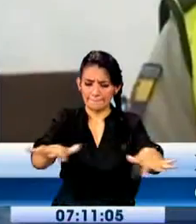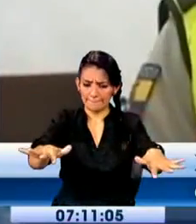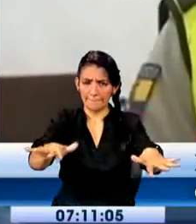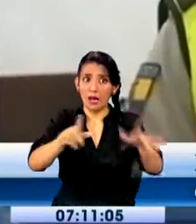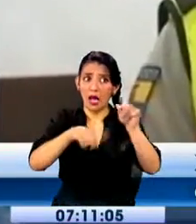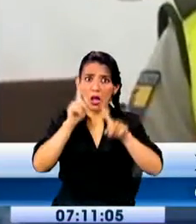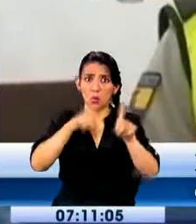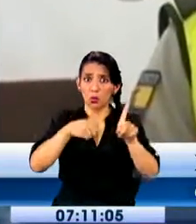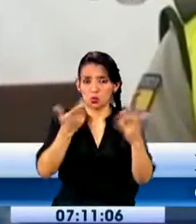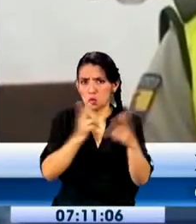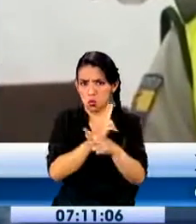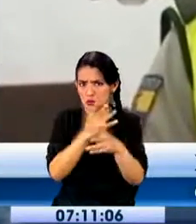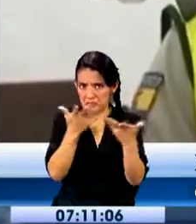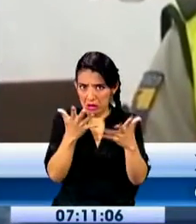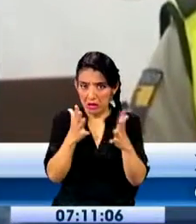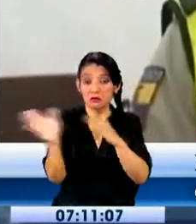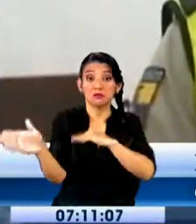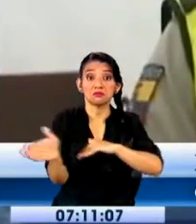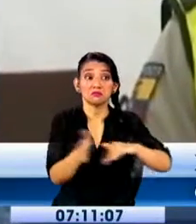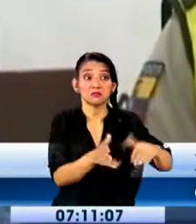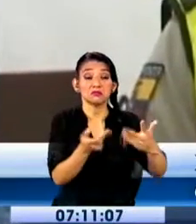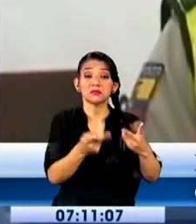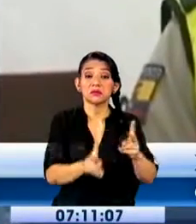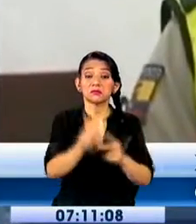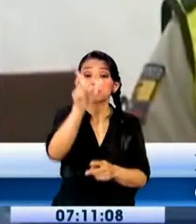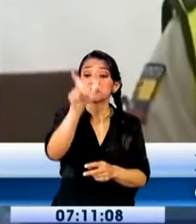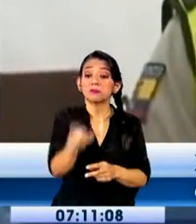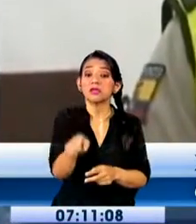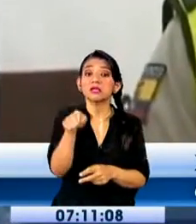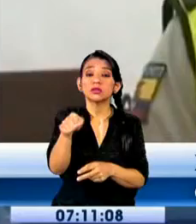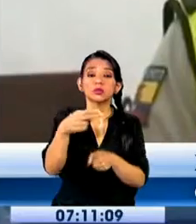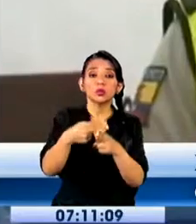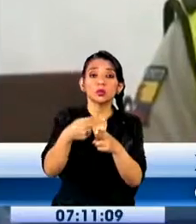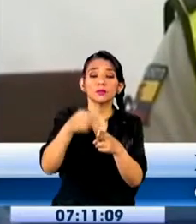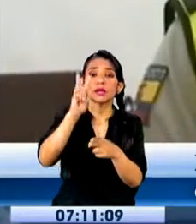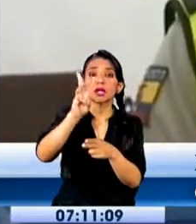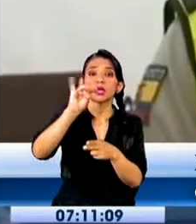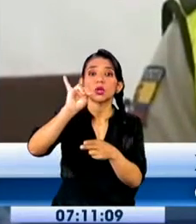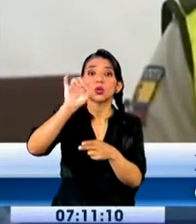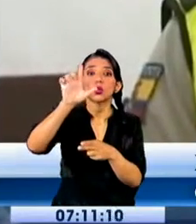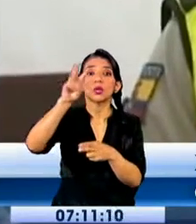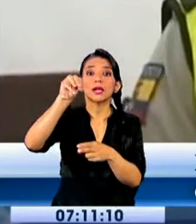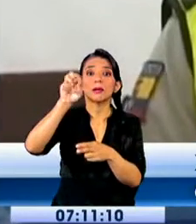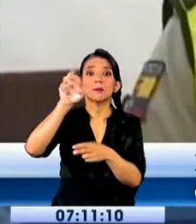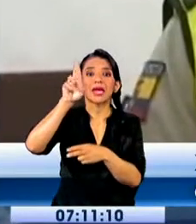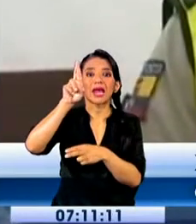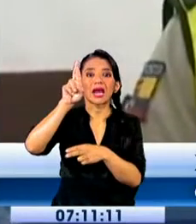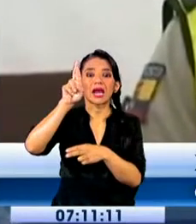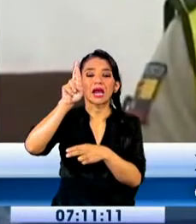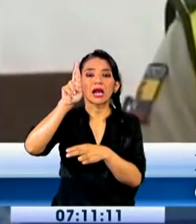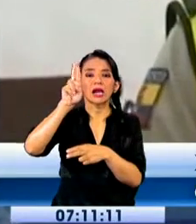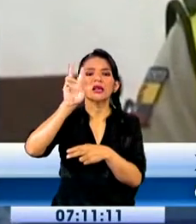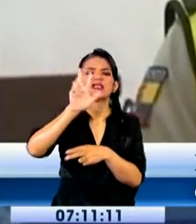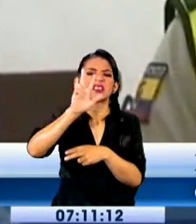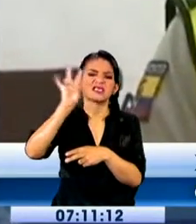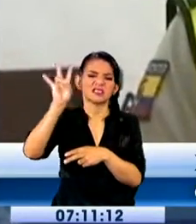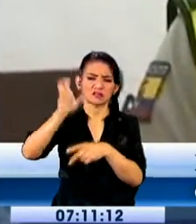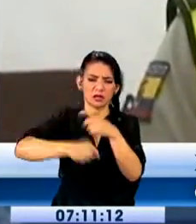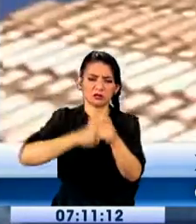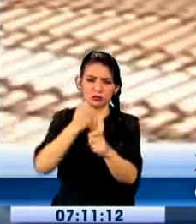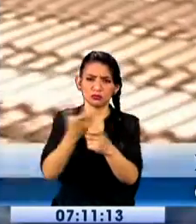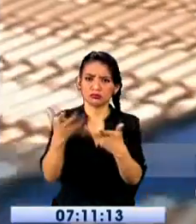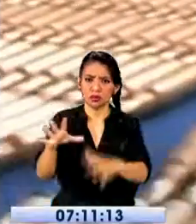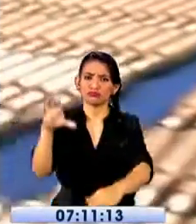percutir. Y se procedió a la detención del ciudadano Wilber Rigoberto HL, de 37 años de